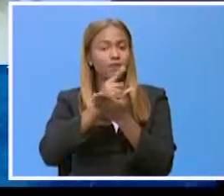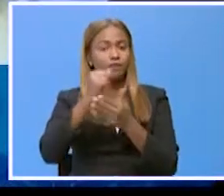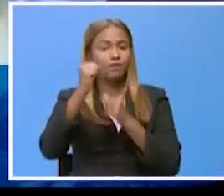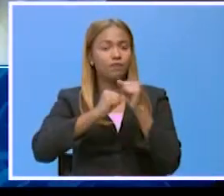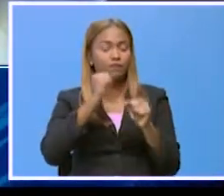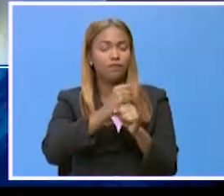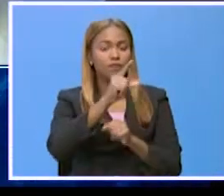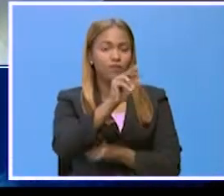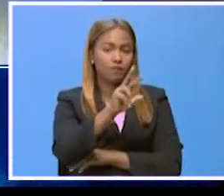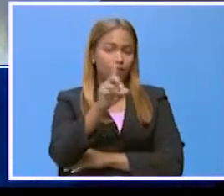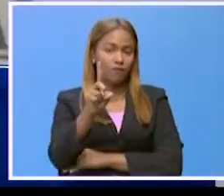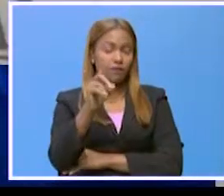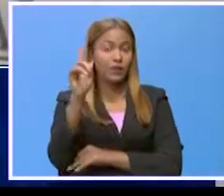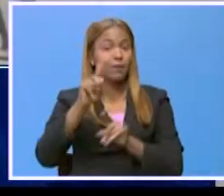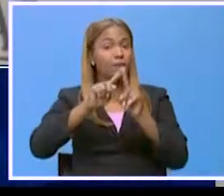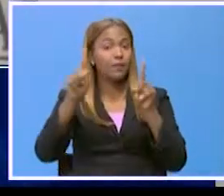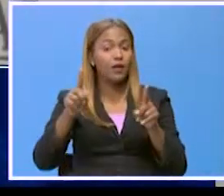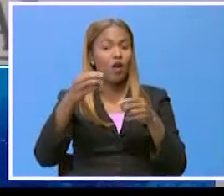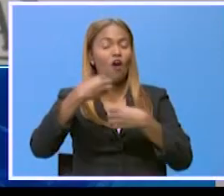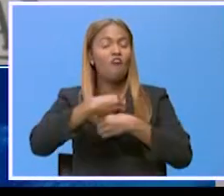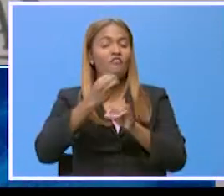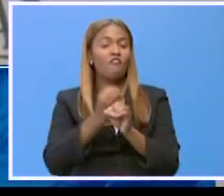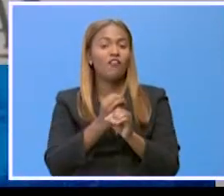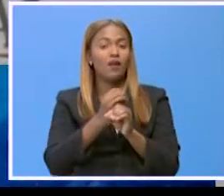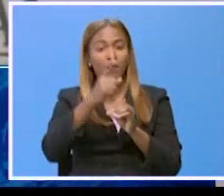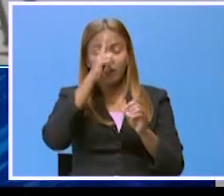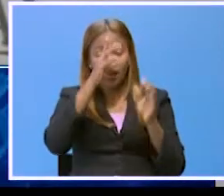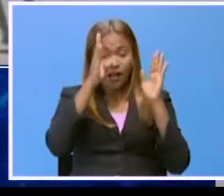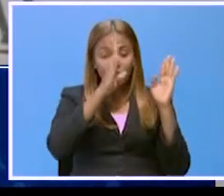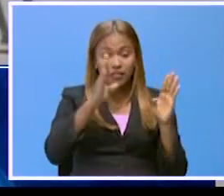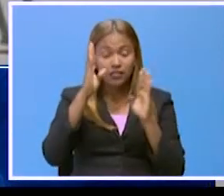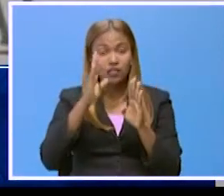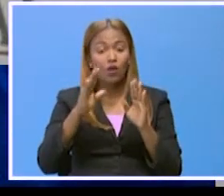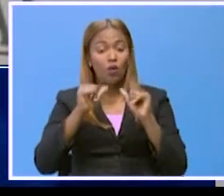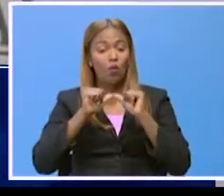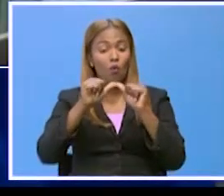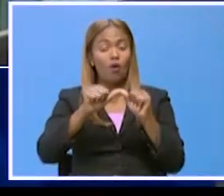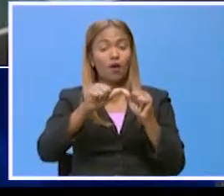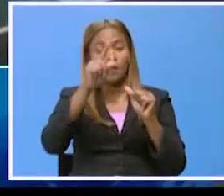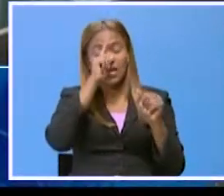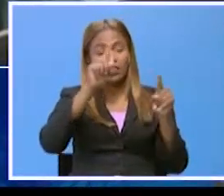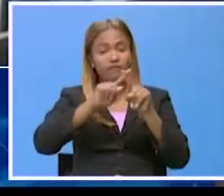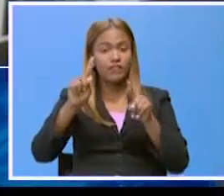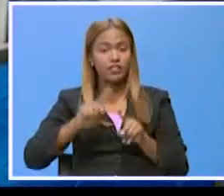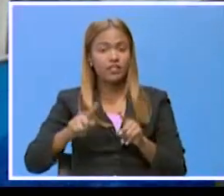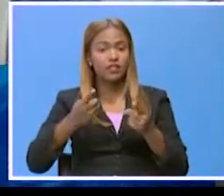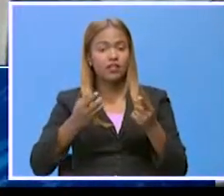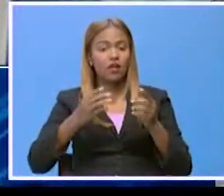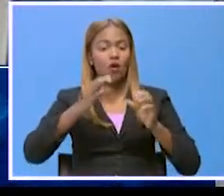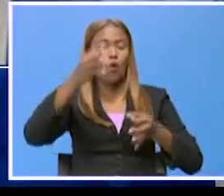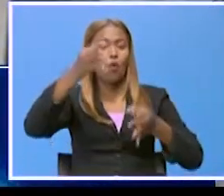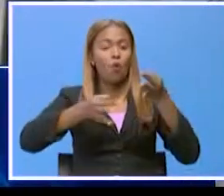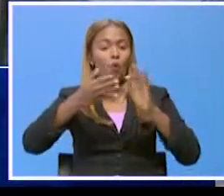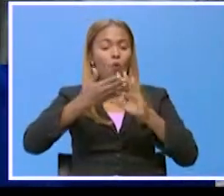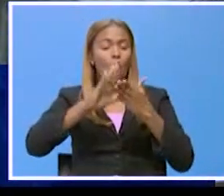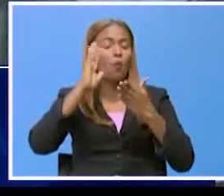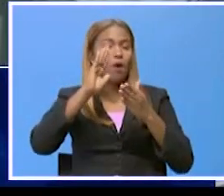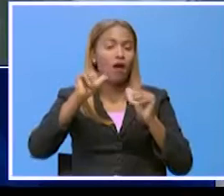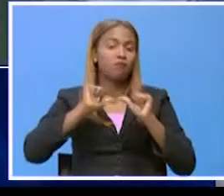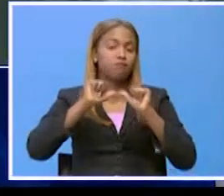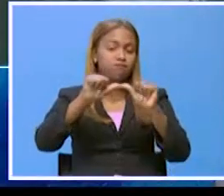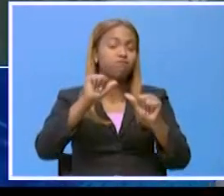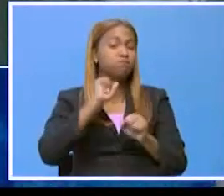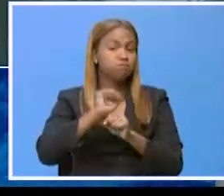2021 sin embargo las oficinas de atención permanente de las diferentes jurisdicciones funcionarán de forma